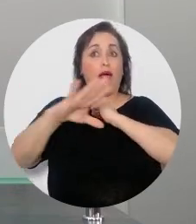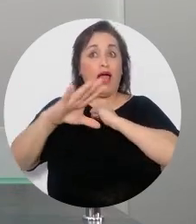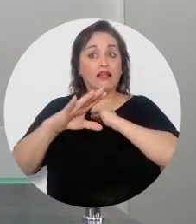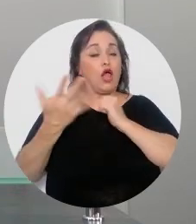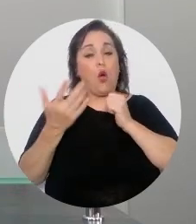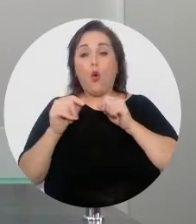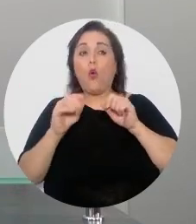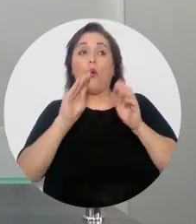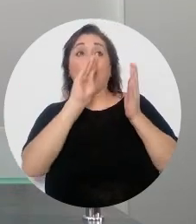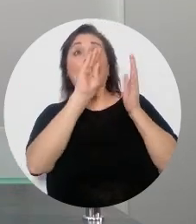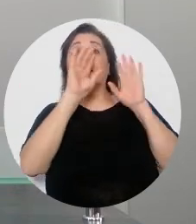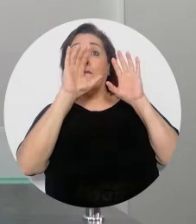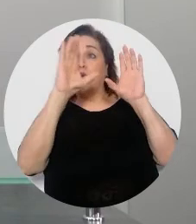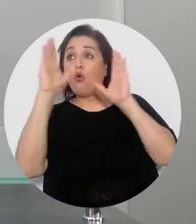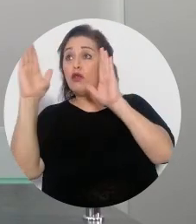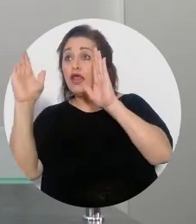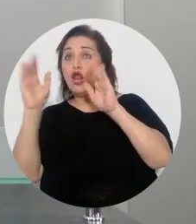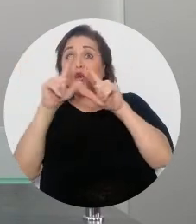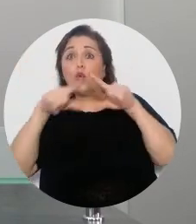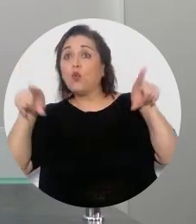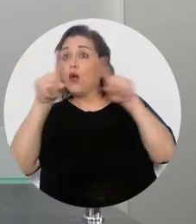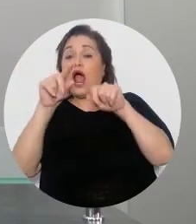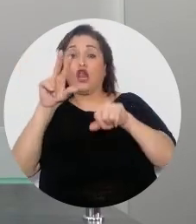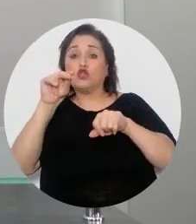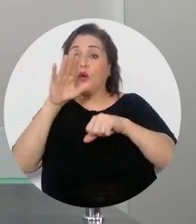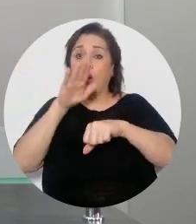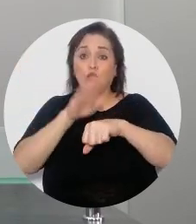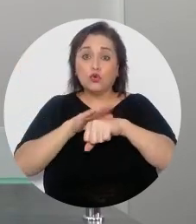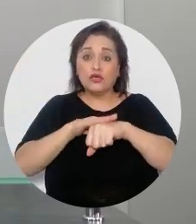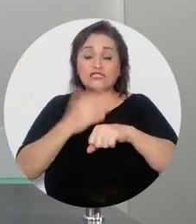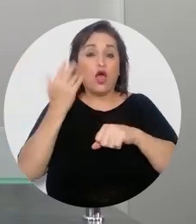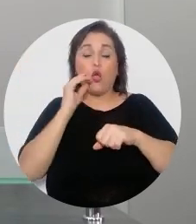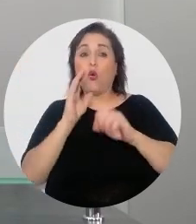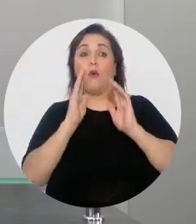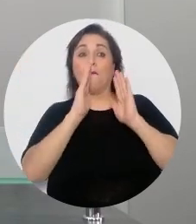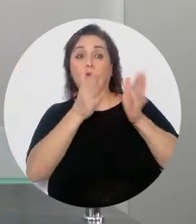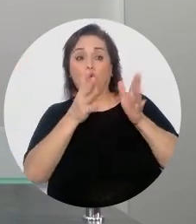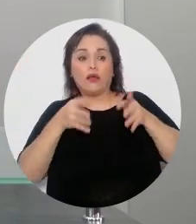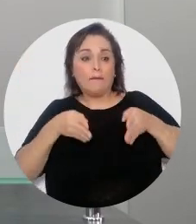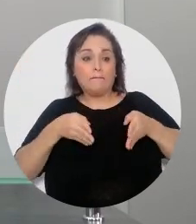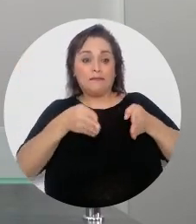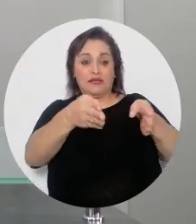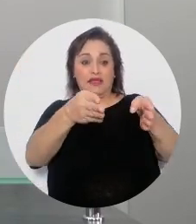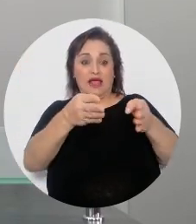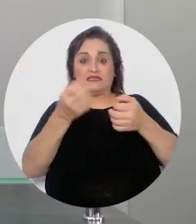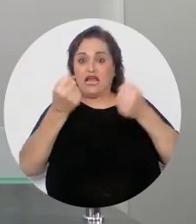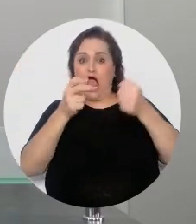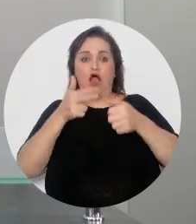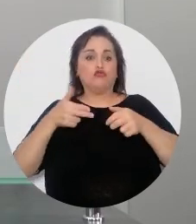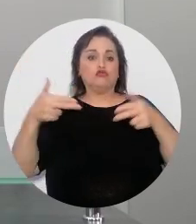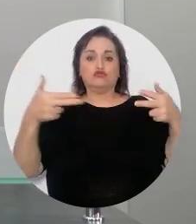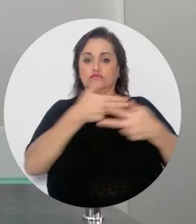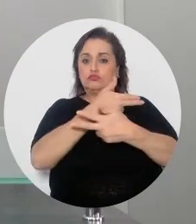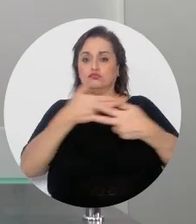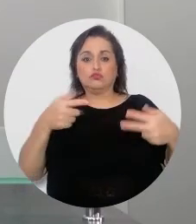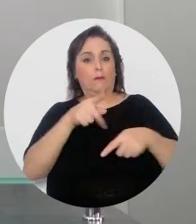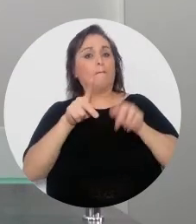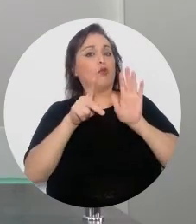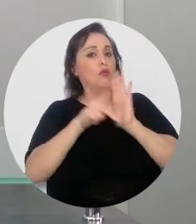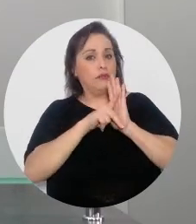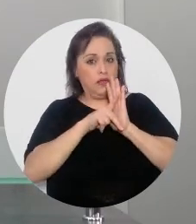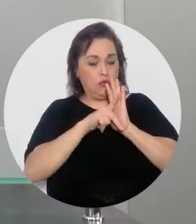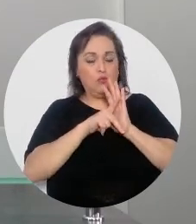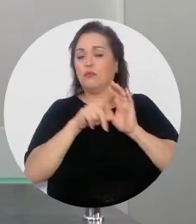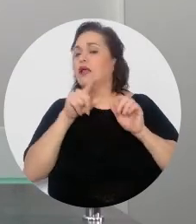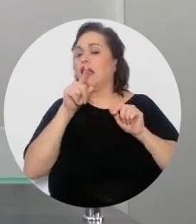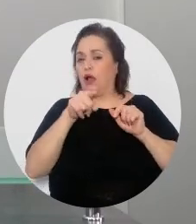que se coloque en un lugar no autorizado, como por ejemplo la propaganda que se coloque en vías públicas o en el mobiliario urbano.